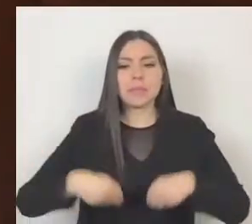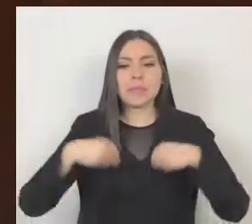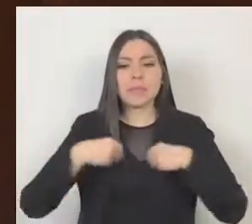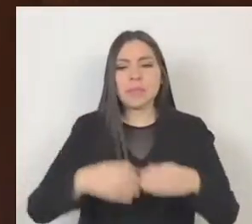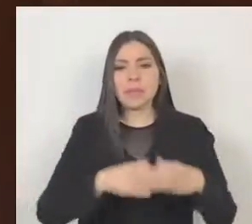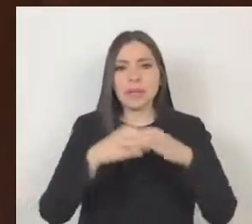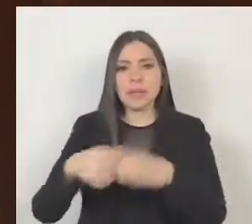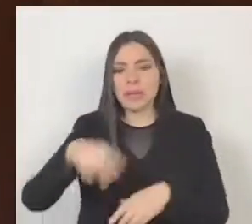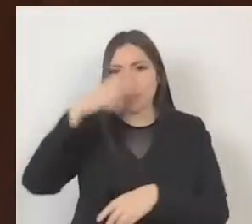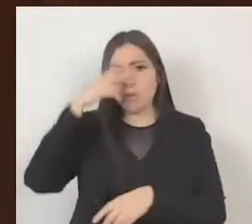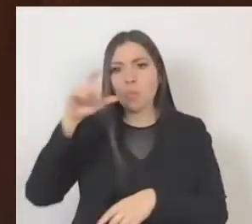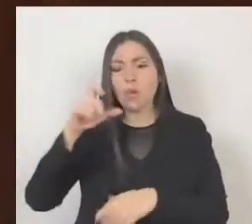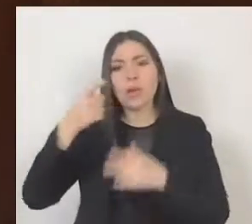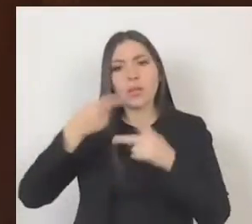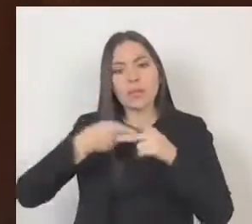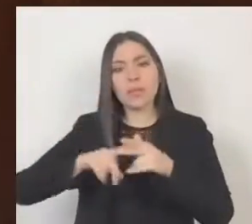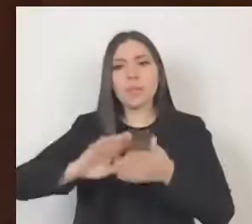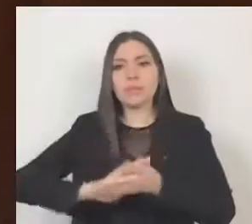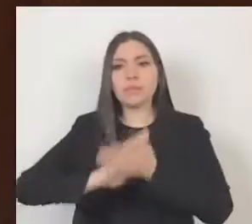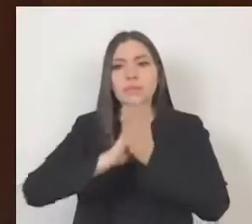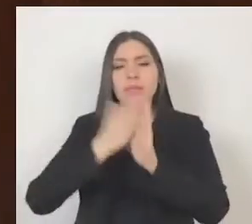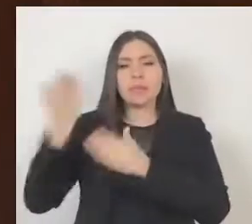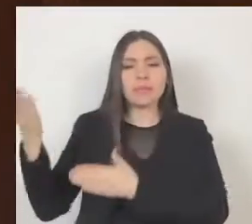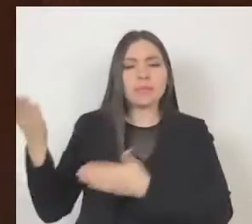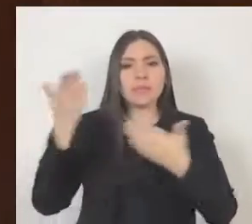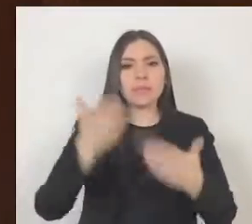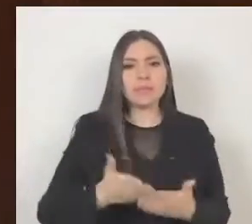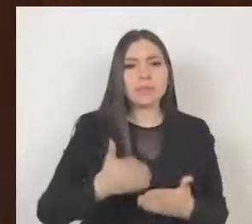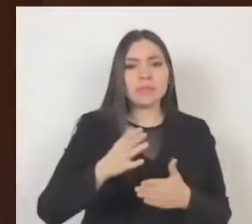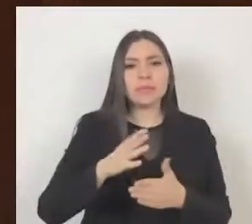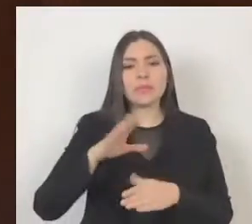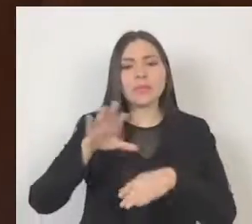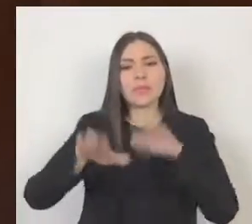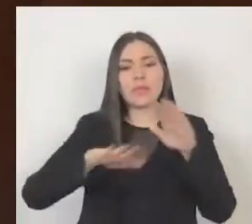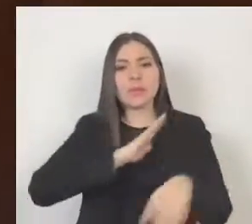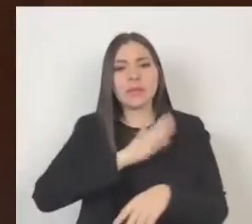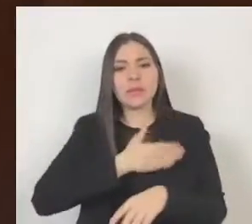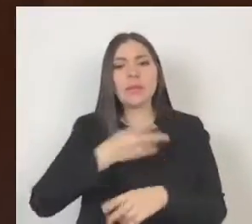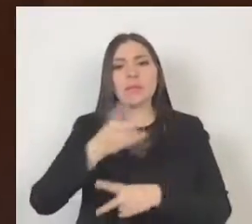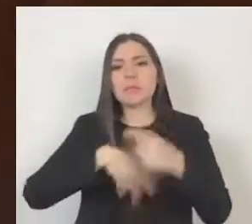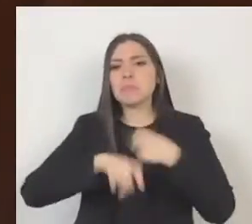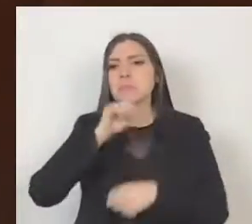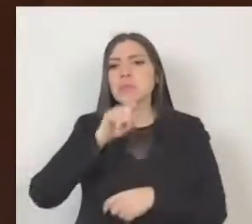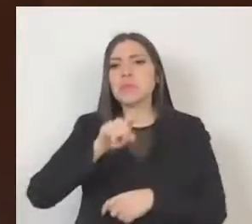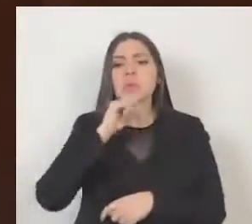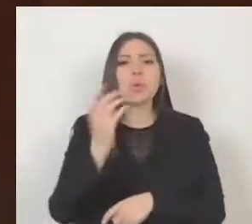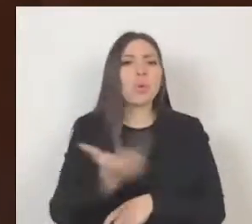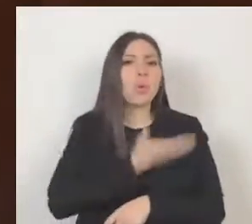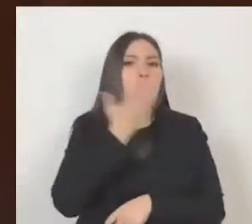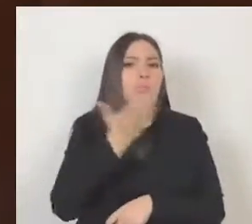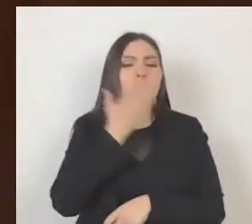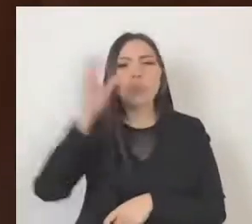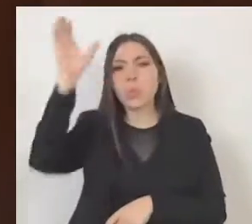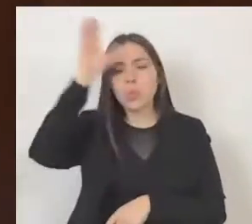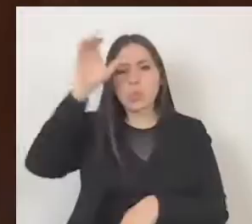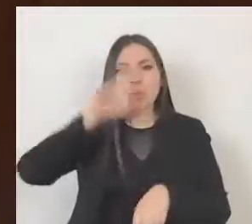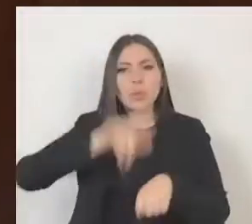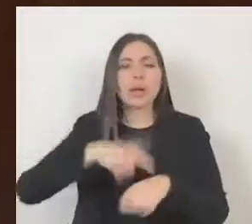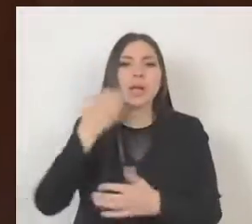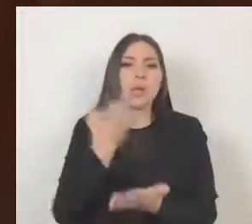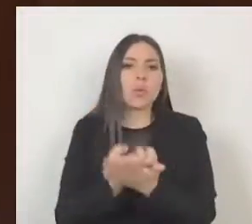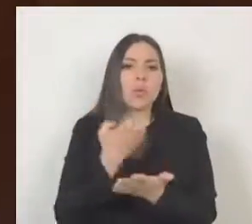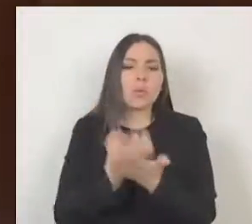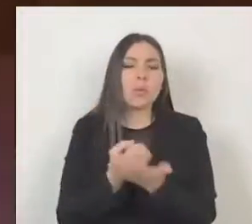y que preservan sus propias instituciones sociales, económicas, culturales y